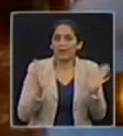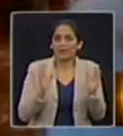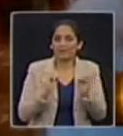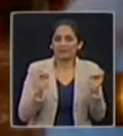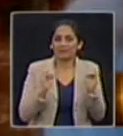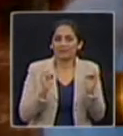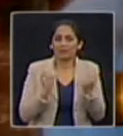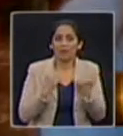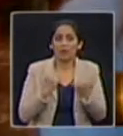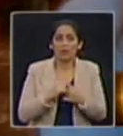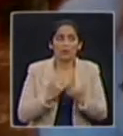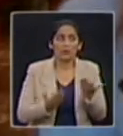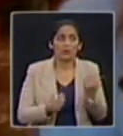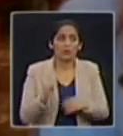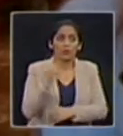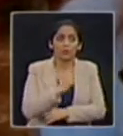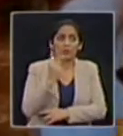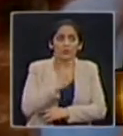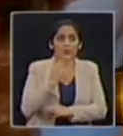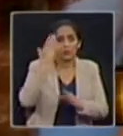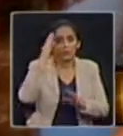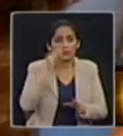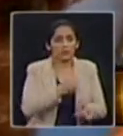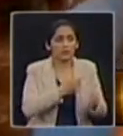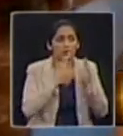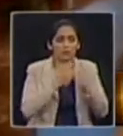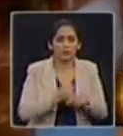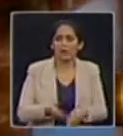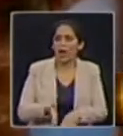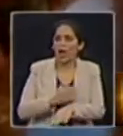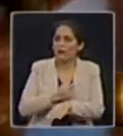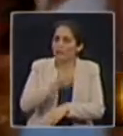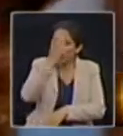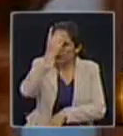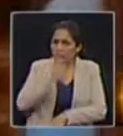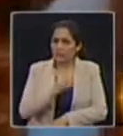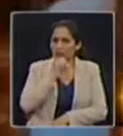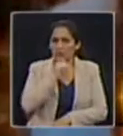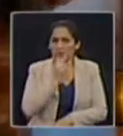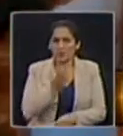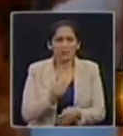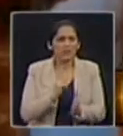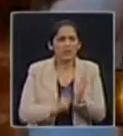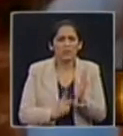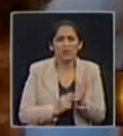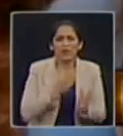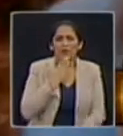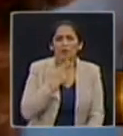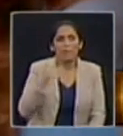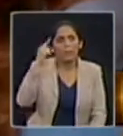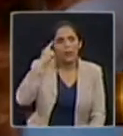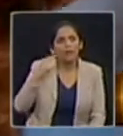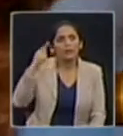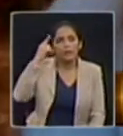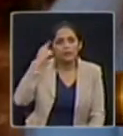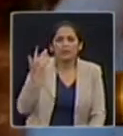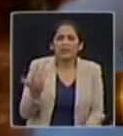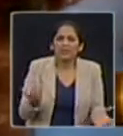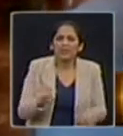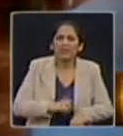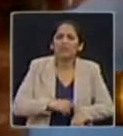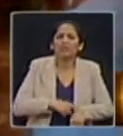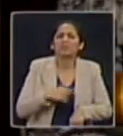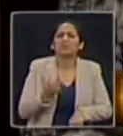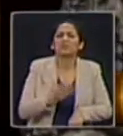Ya se debió haber tomado decisiones hace algunas semanas atrás. No sé qué más quieren pensar, no sé qué más están pensando o esperan